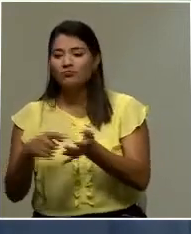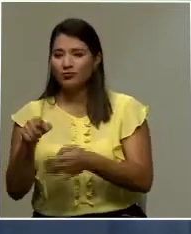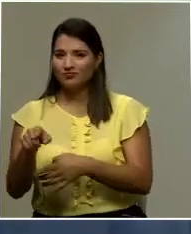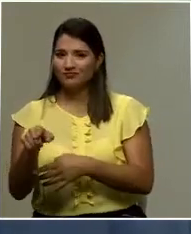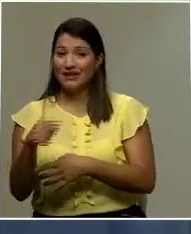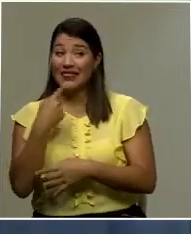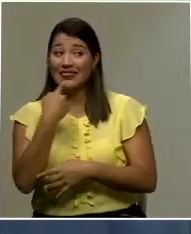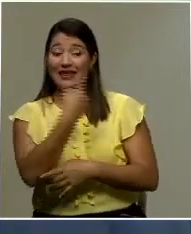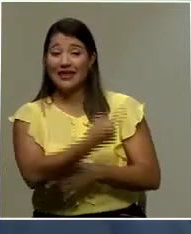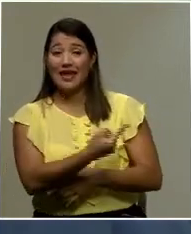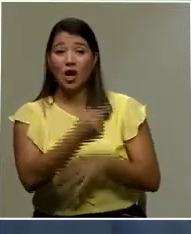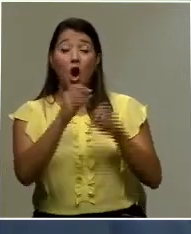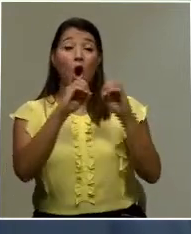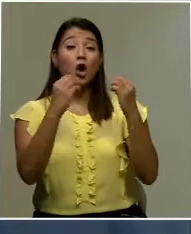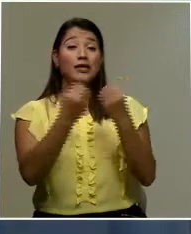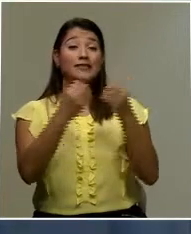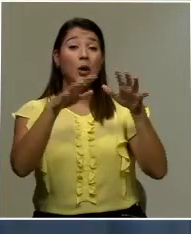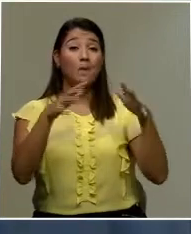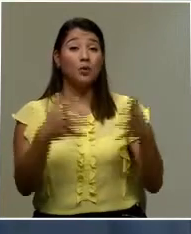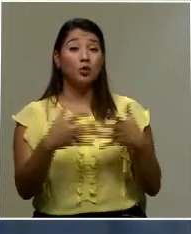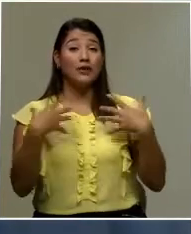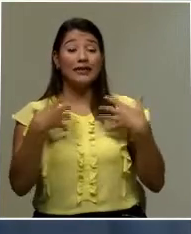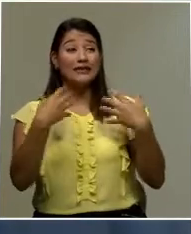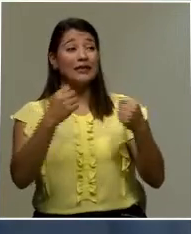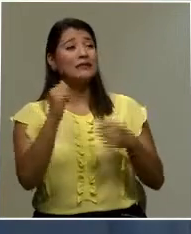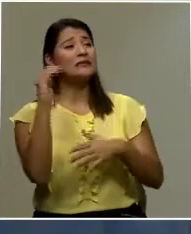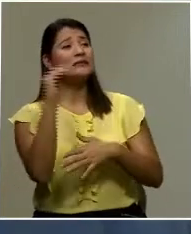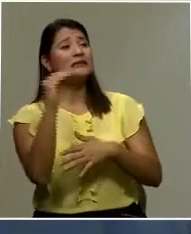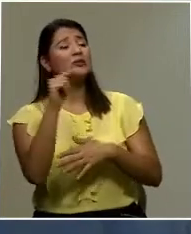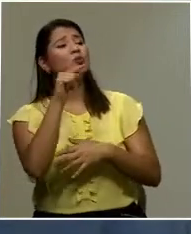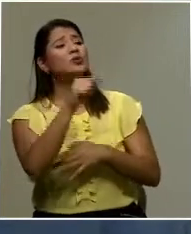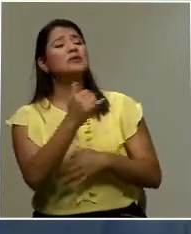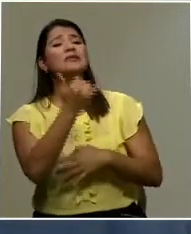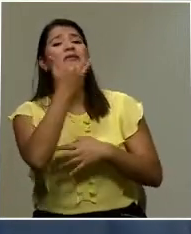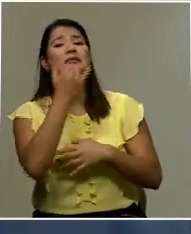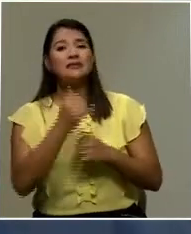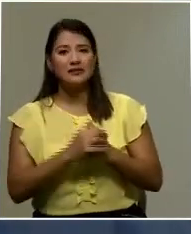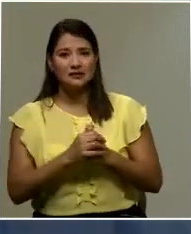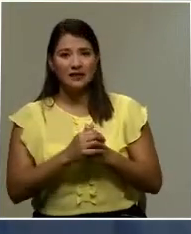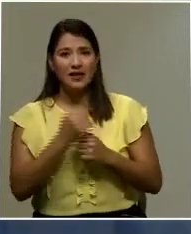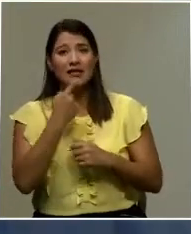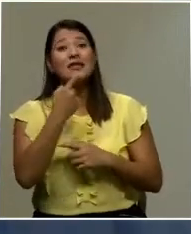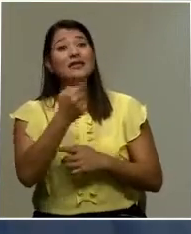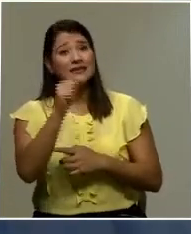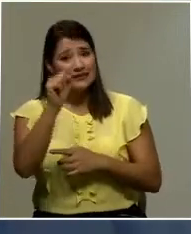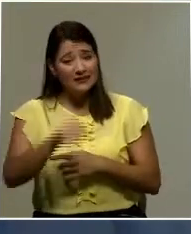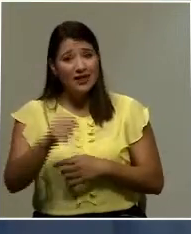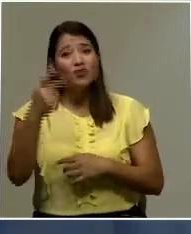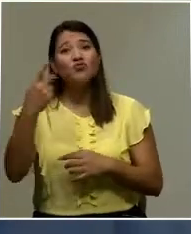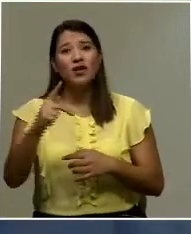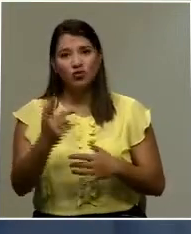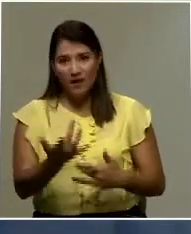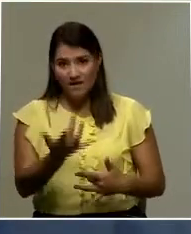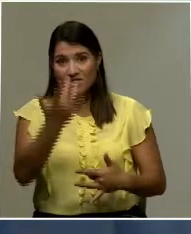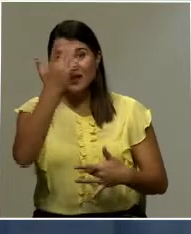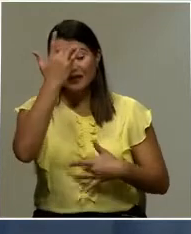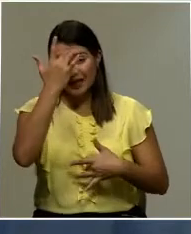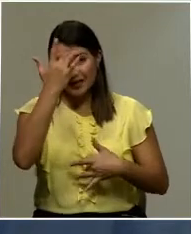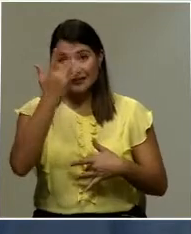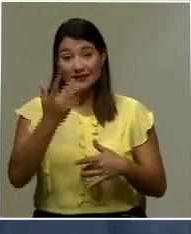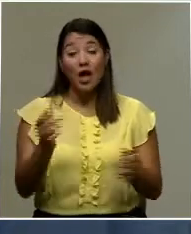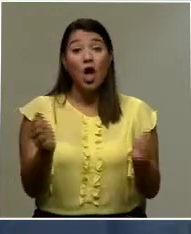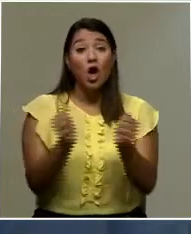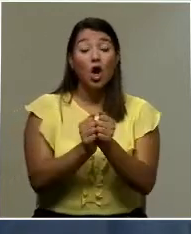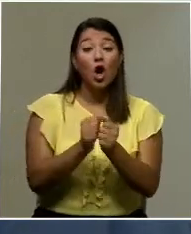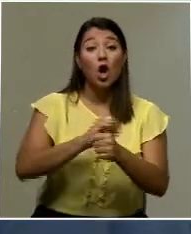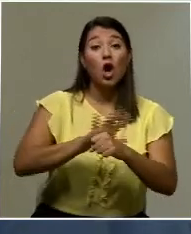Salud sobre el contagio mediante el aire por el llamado efecto aerosol. Ahora, después de meses y